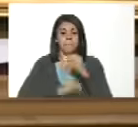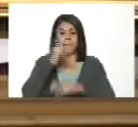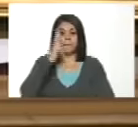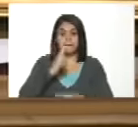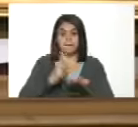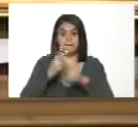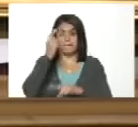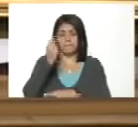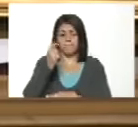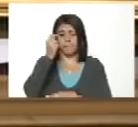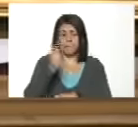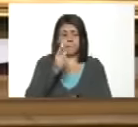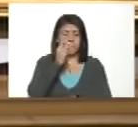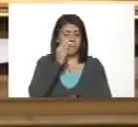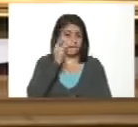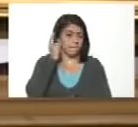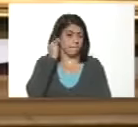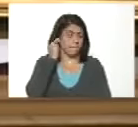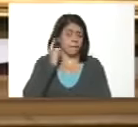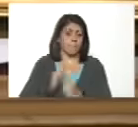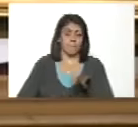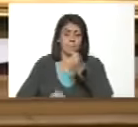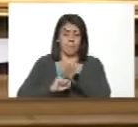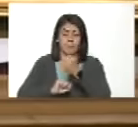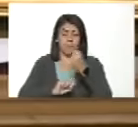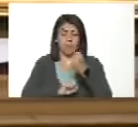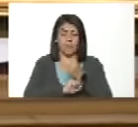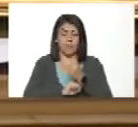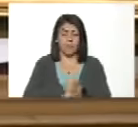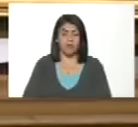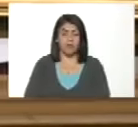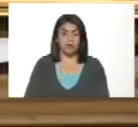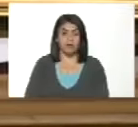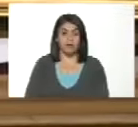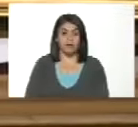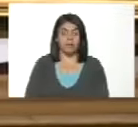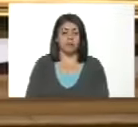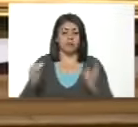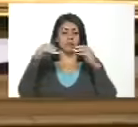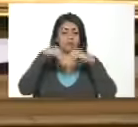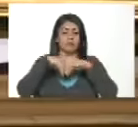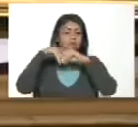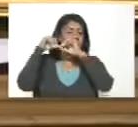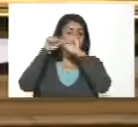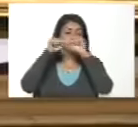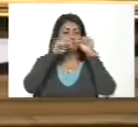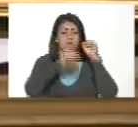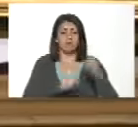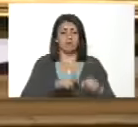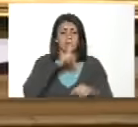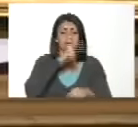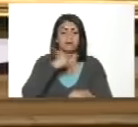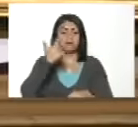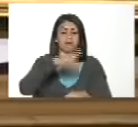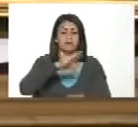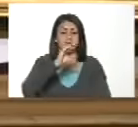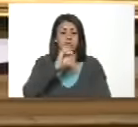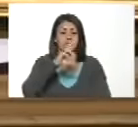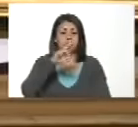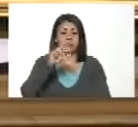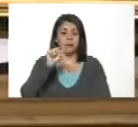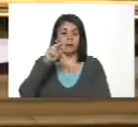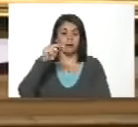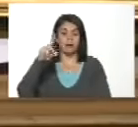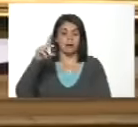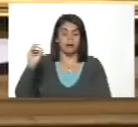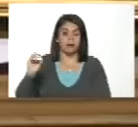Las honorables diputadas y los honorables diputados que estén a favor de aprobar el acuerdo en repudio del vil asesinato de Orlando Figuera, con